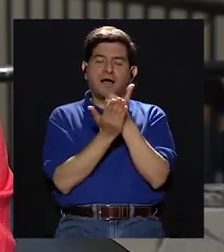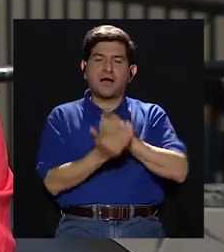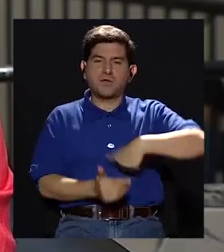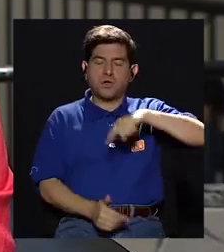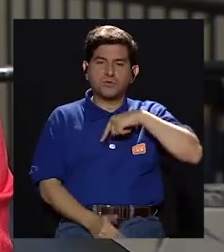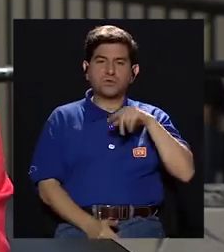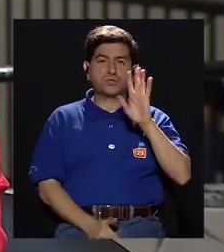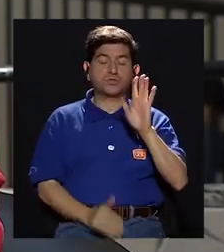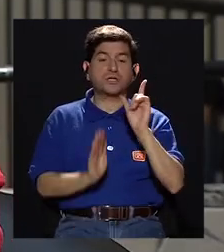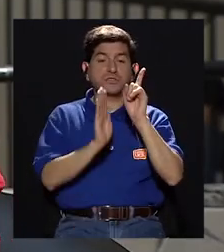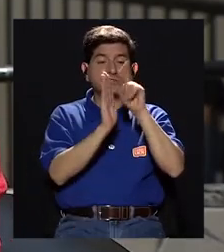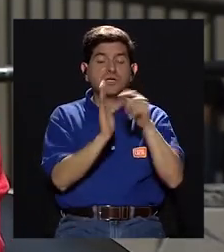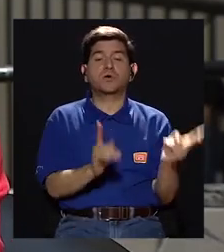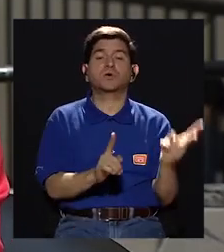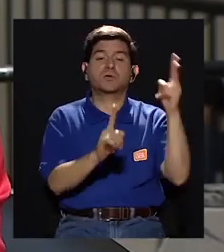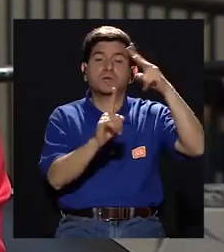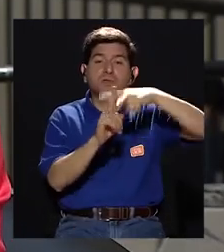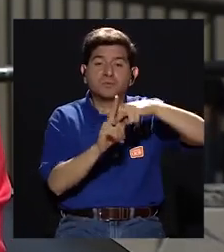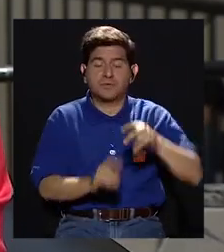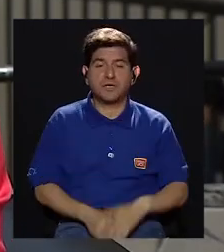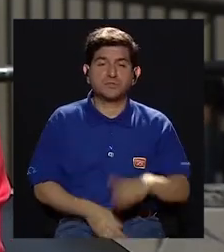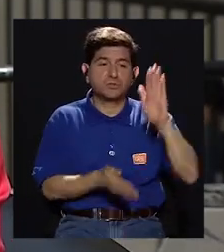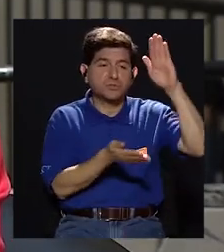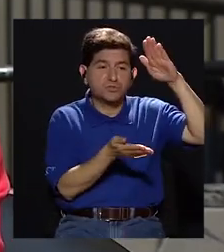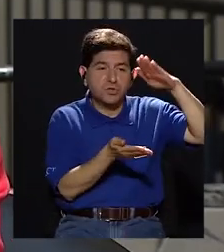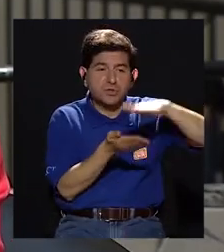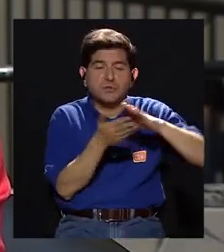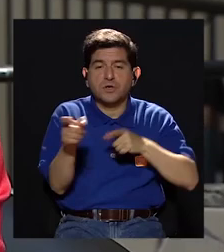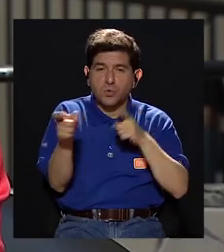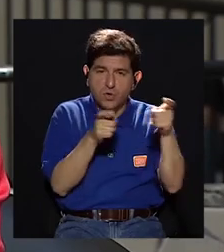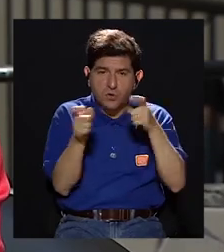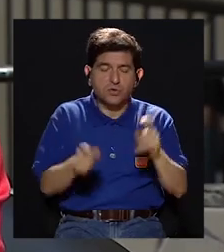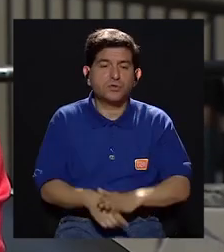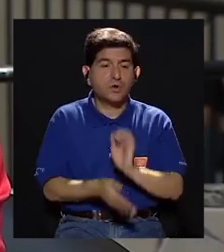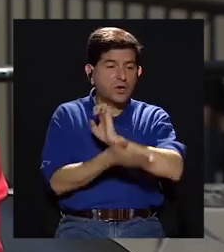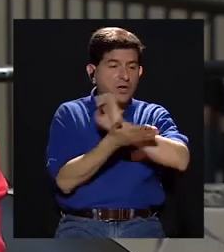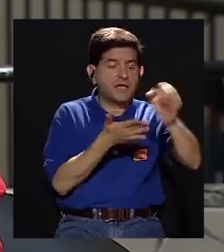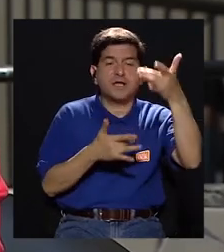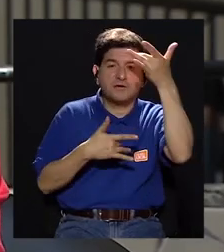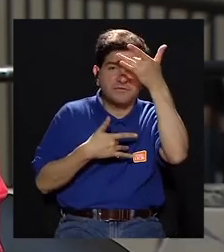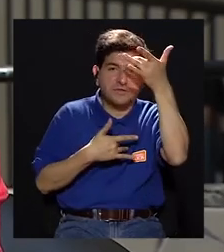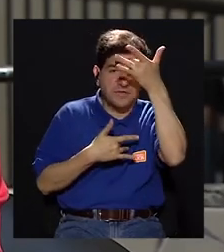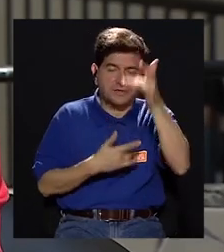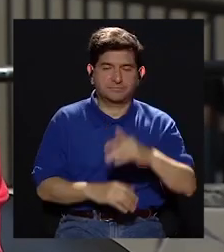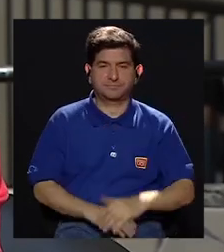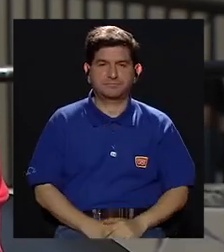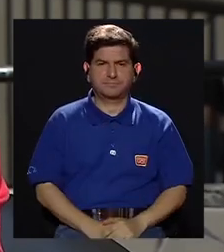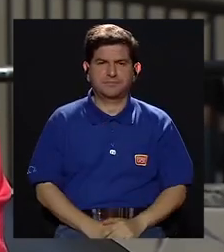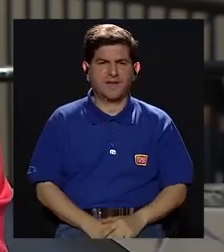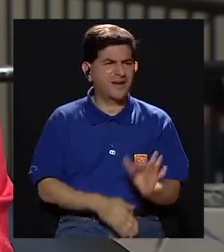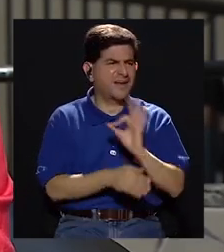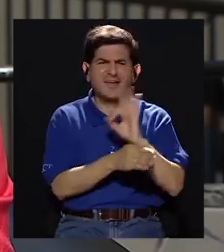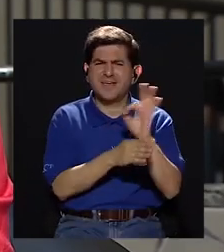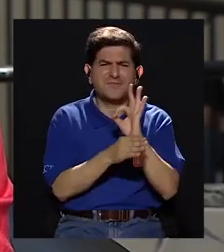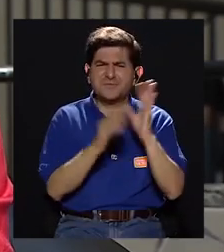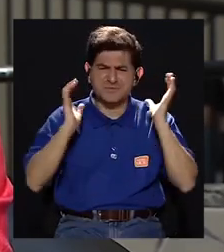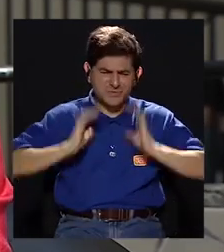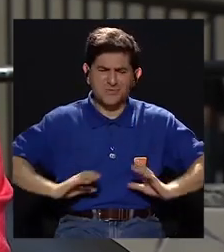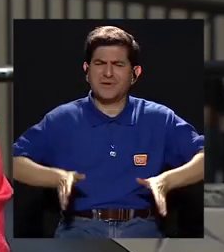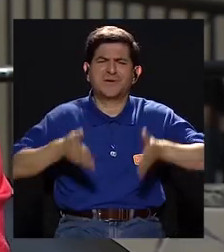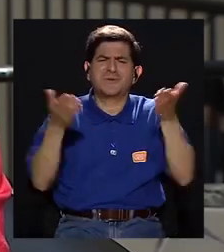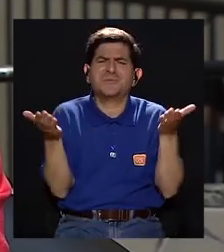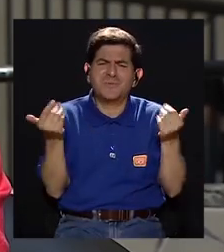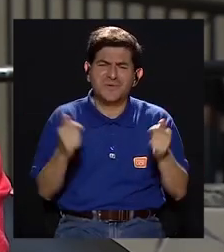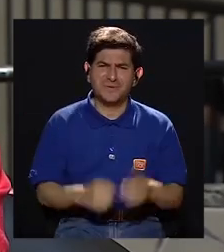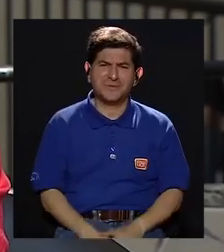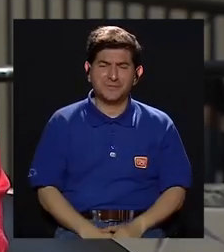técnica nos ayuda en tan solo 5 minutos de aplicación para disminuir estos controles y prevenir enfermedades. ¿Y cómo funciona